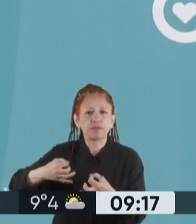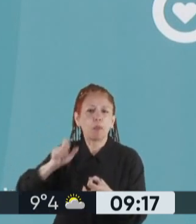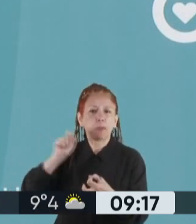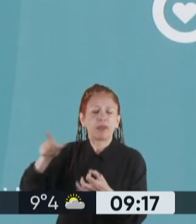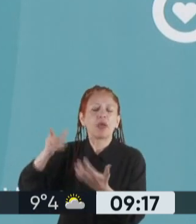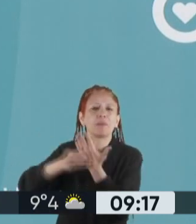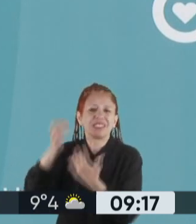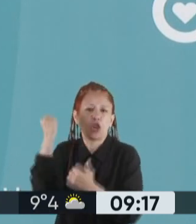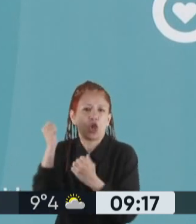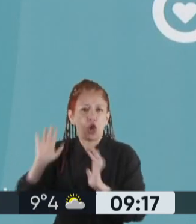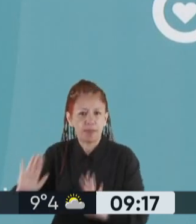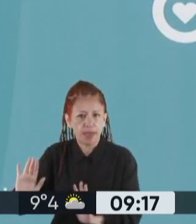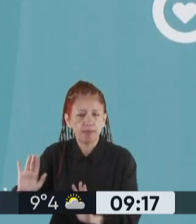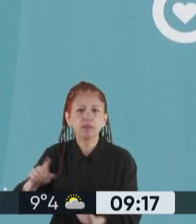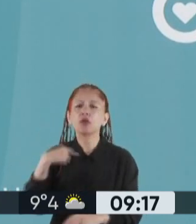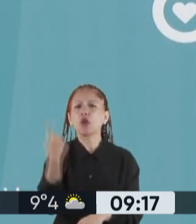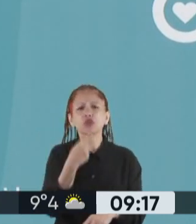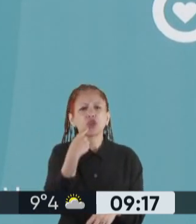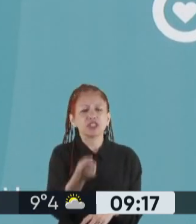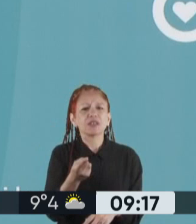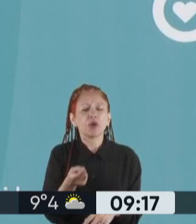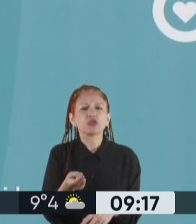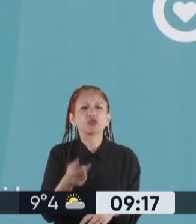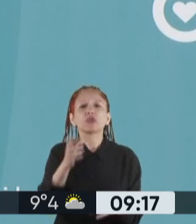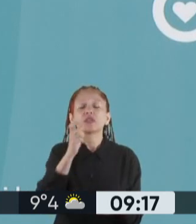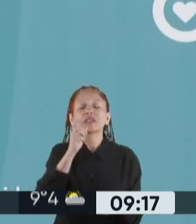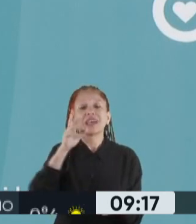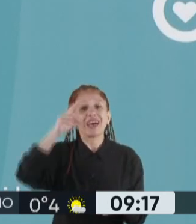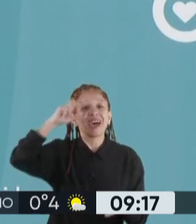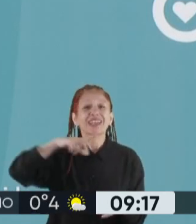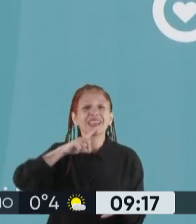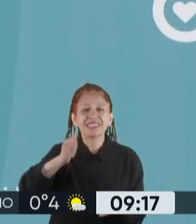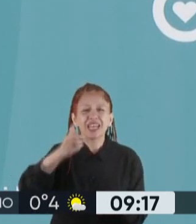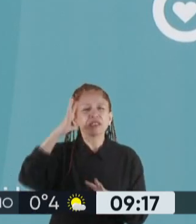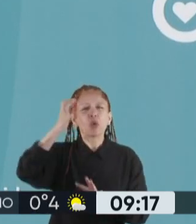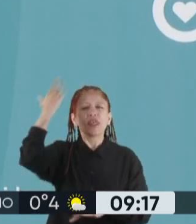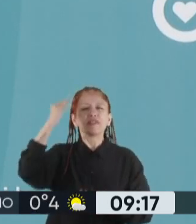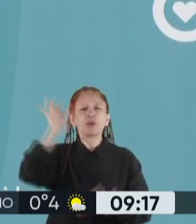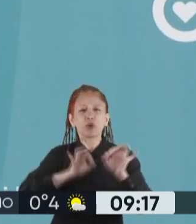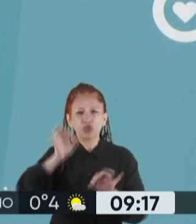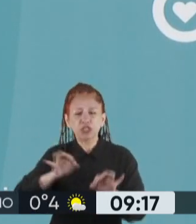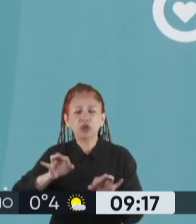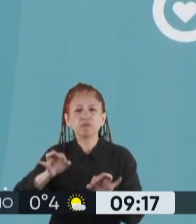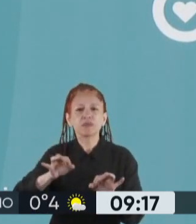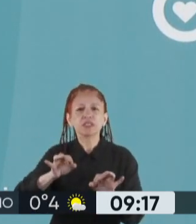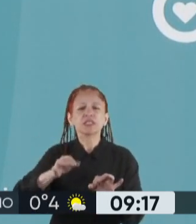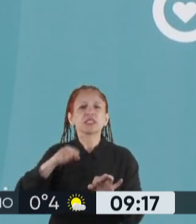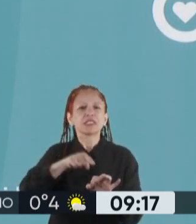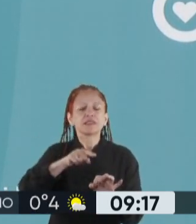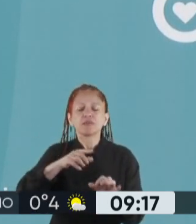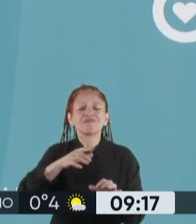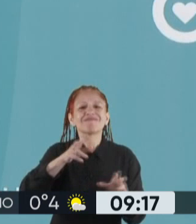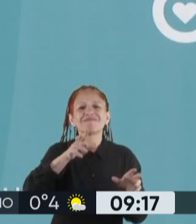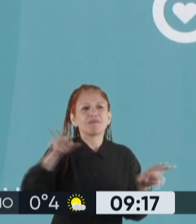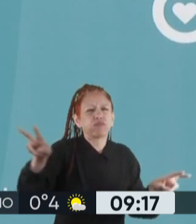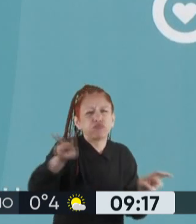de Economía. Sí, cuando hablamos de renta inesperada, ustedes saben cómo enmarcamos aquel proyecto que tiene que ver con aquellos que tuvieron una ganancia que no